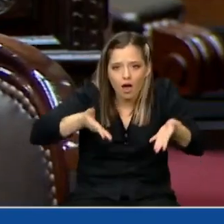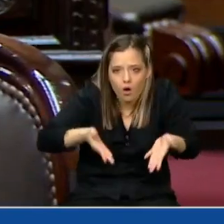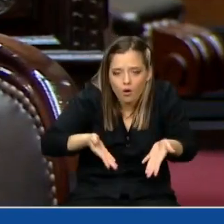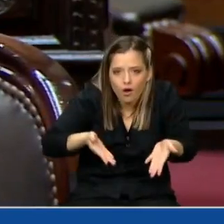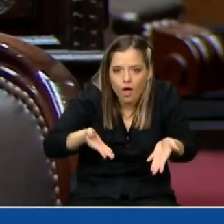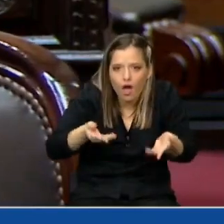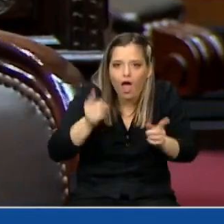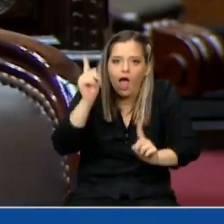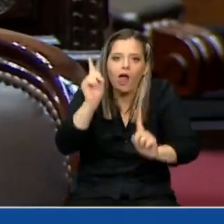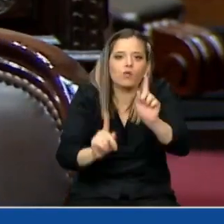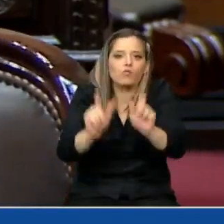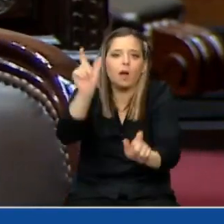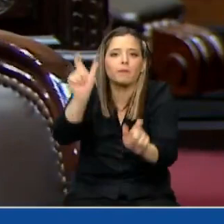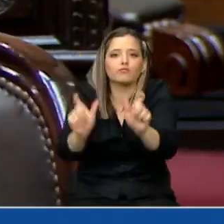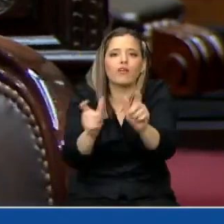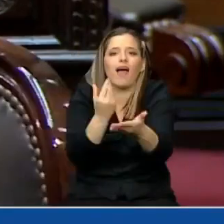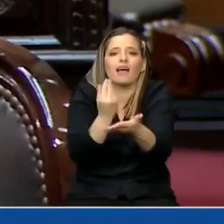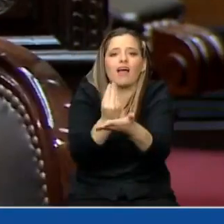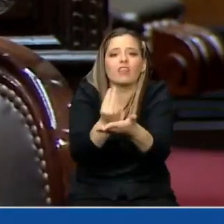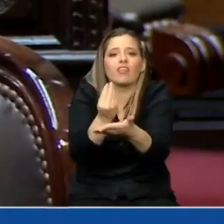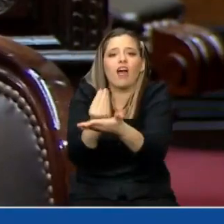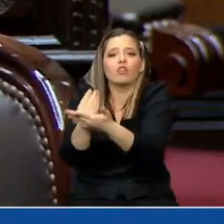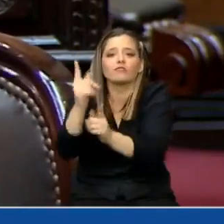escuchamos a algunos candidatos